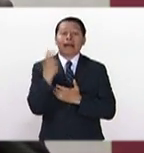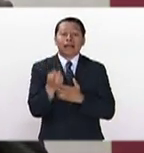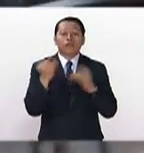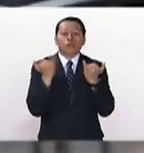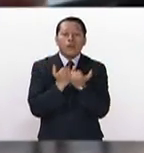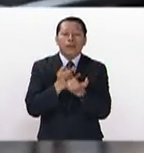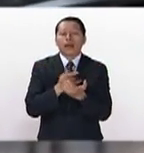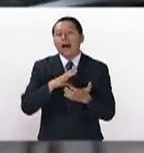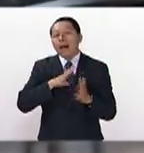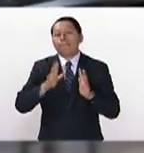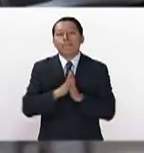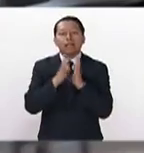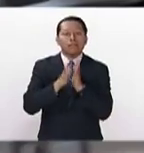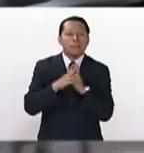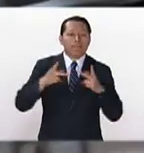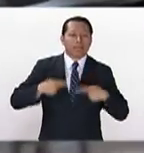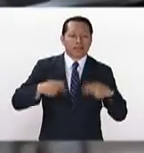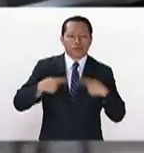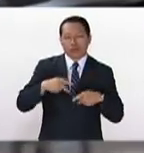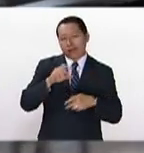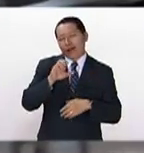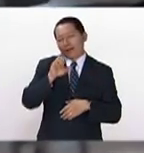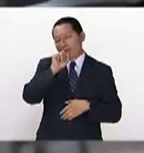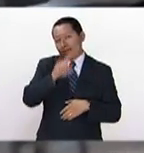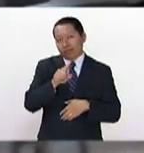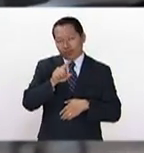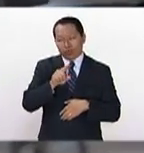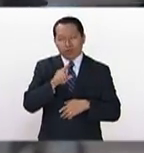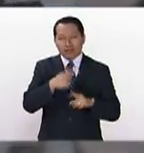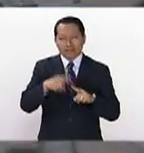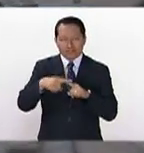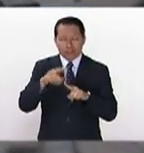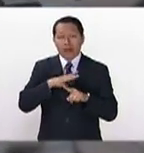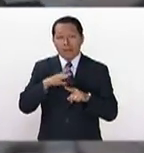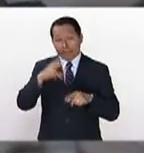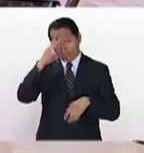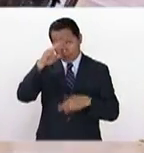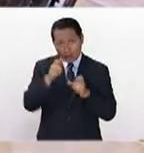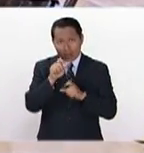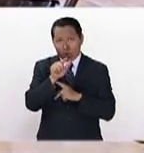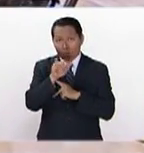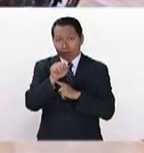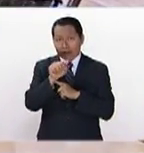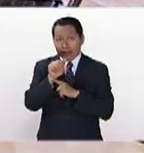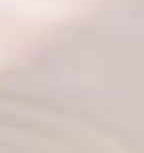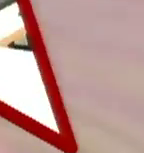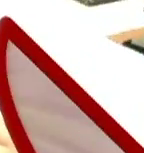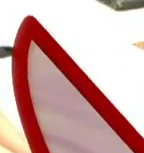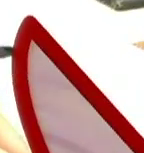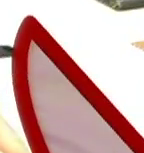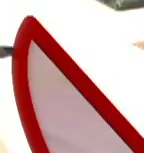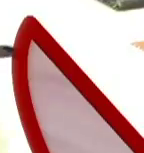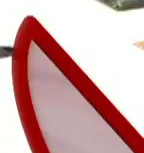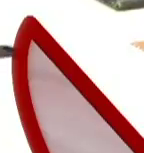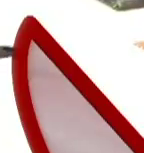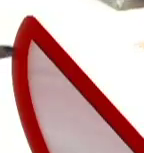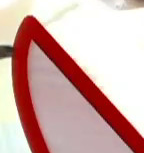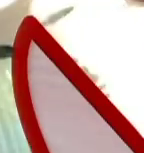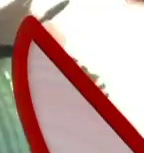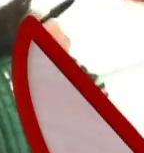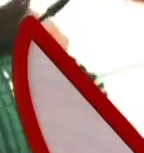también participan integrantes de la sociedad civil. Para México al Día, Luis Antonio Alfaro.